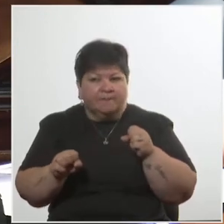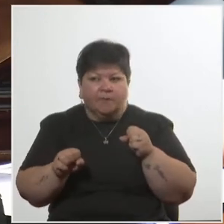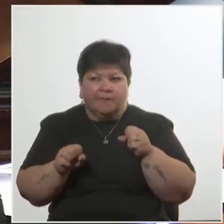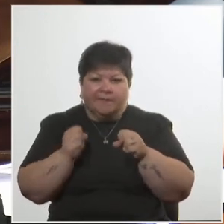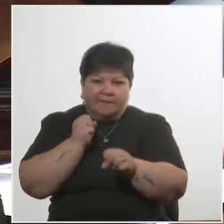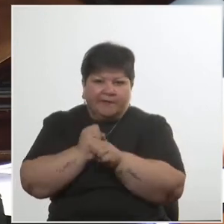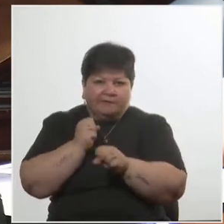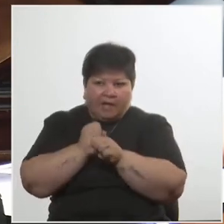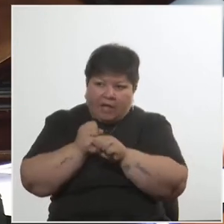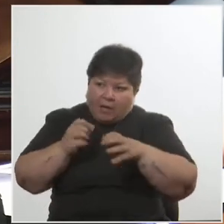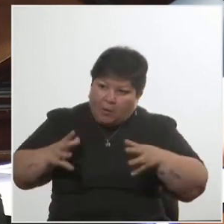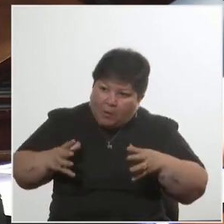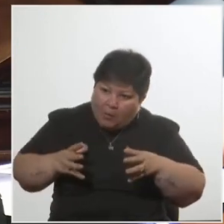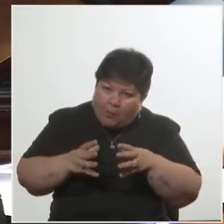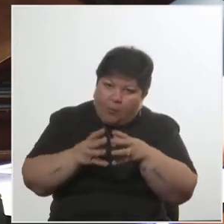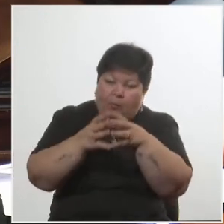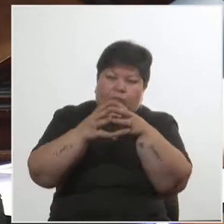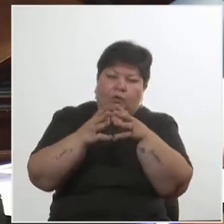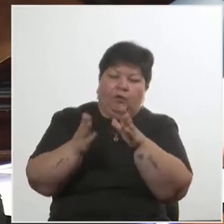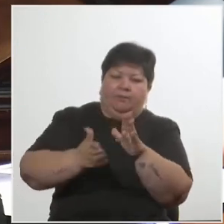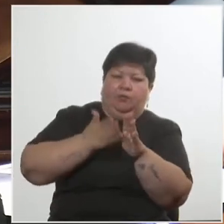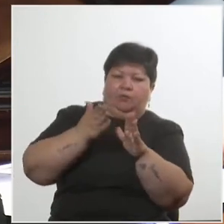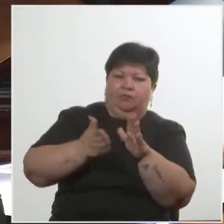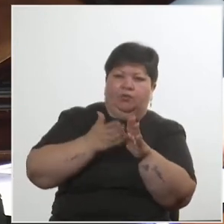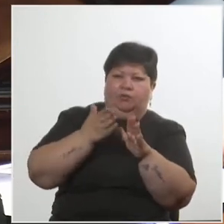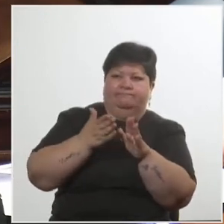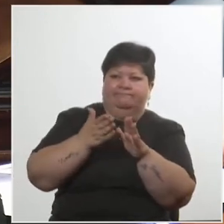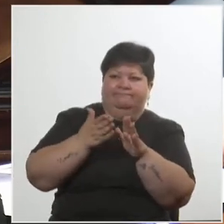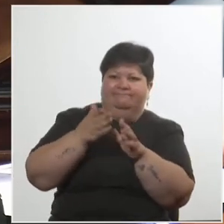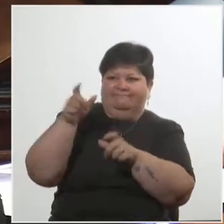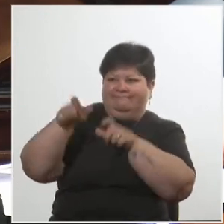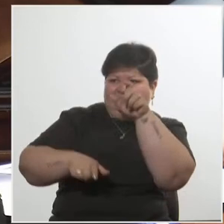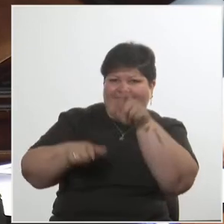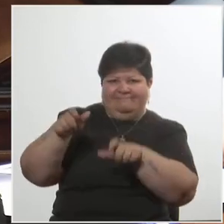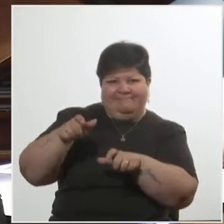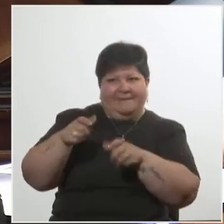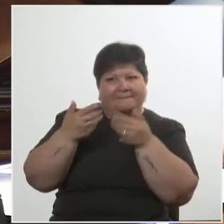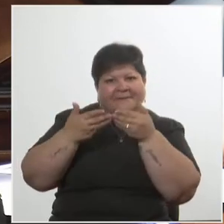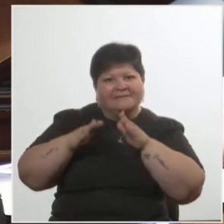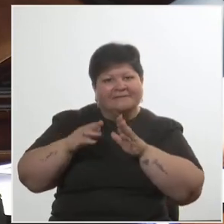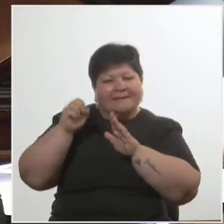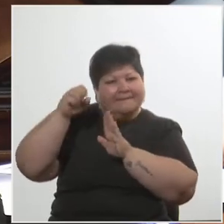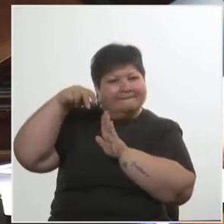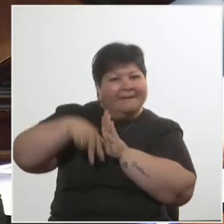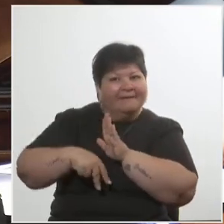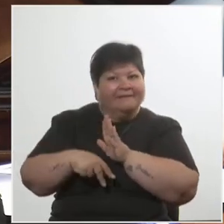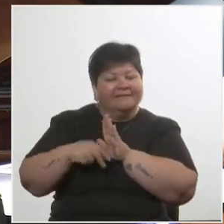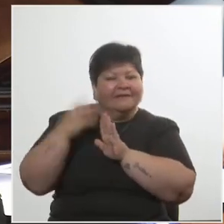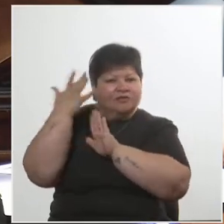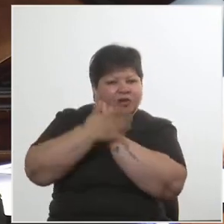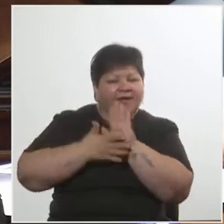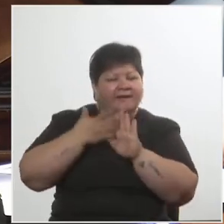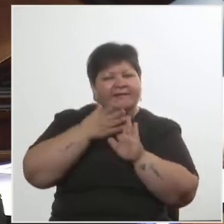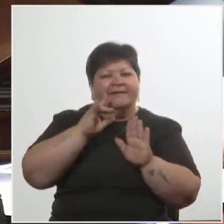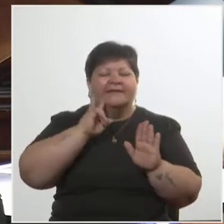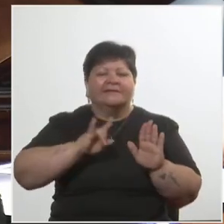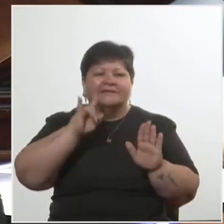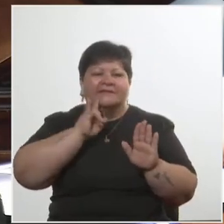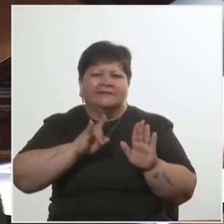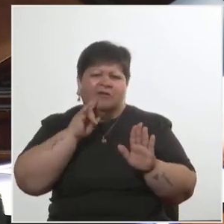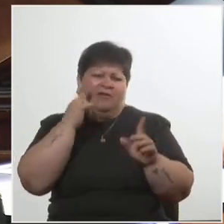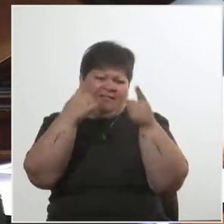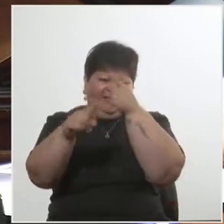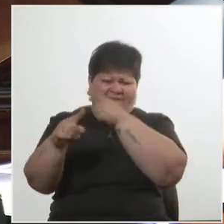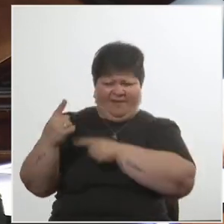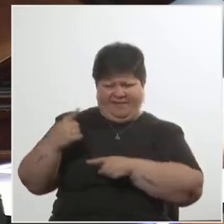para que una vez que esto sea ley empieza a trabajar en ese plan Nacional de lechería con lo heterogéneo que la